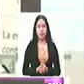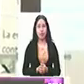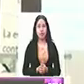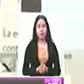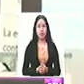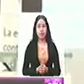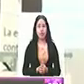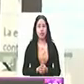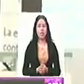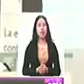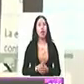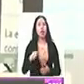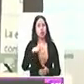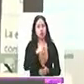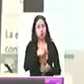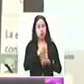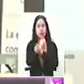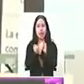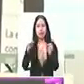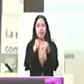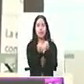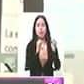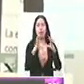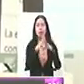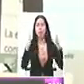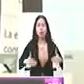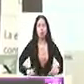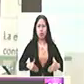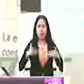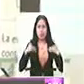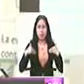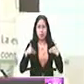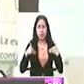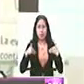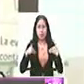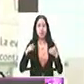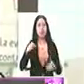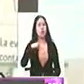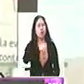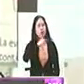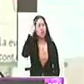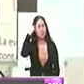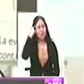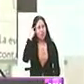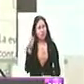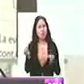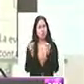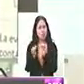vidas comparativamente hablando con lo que se había proyectado en un